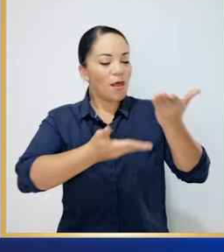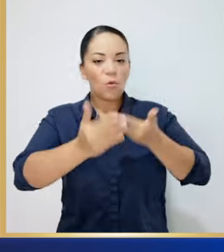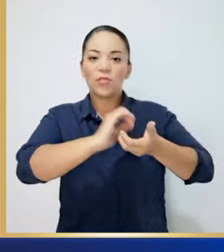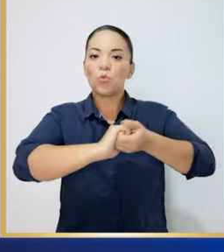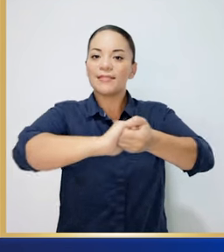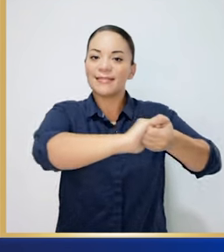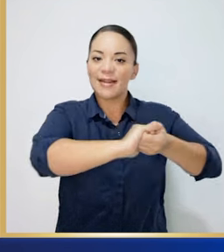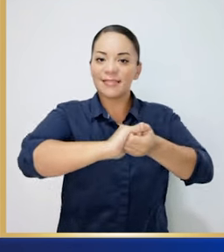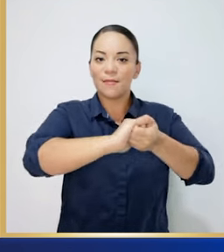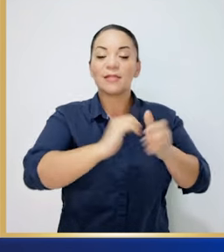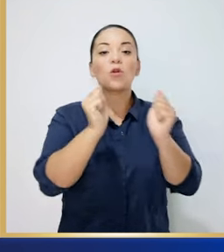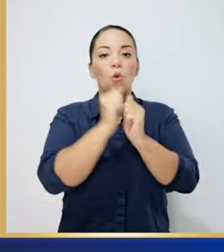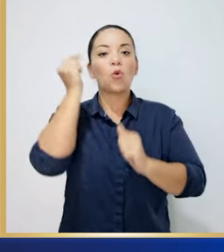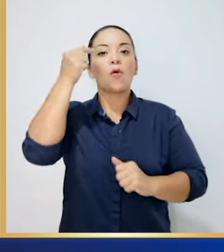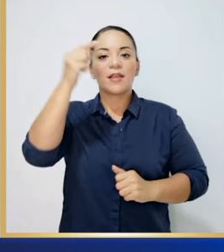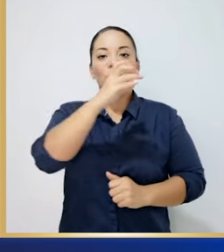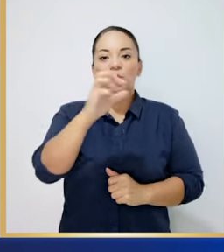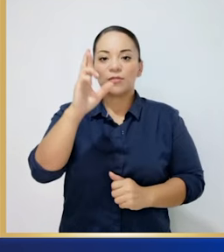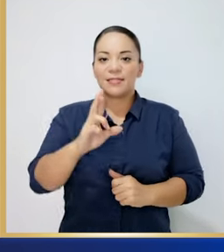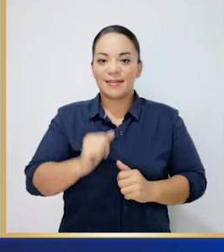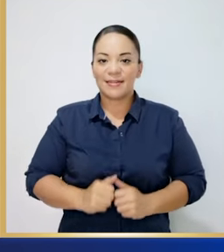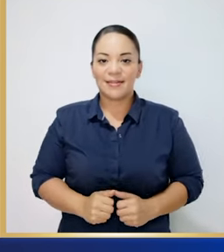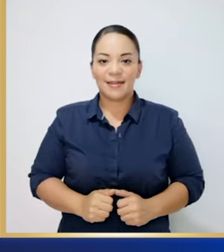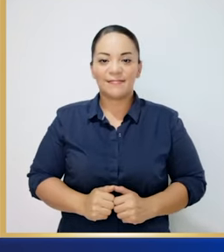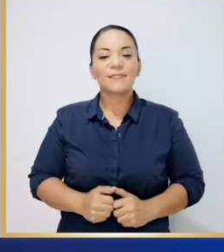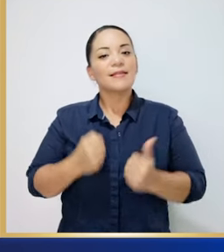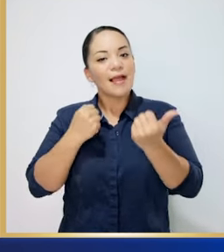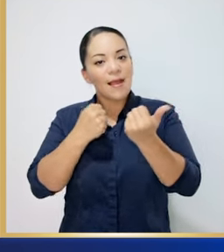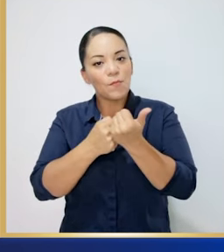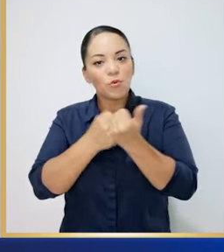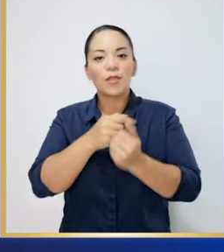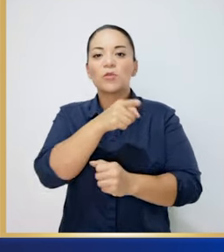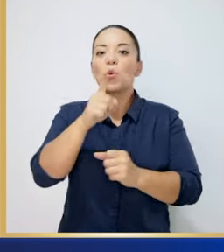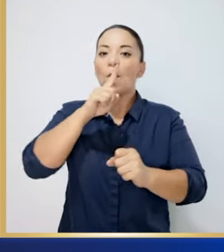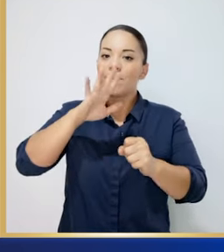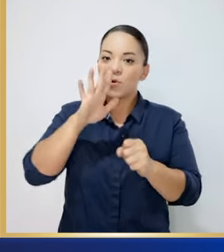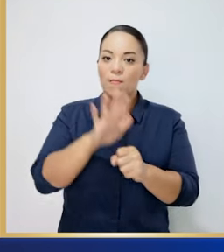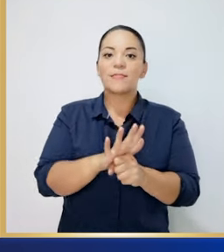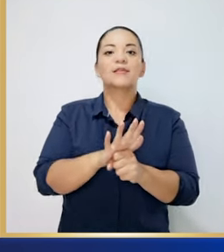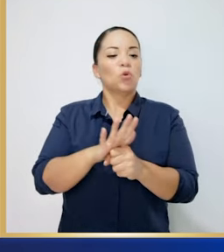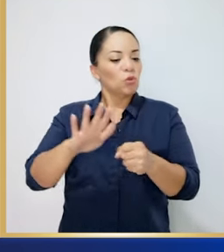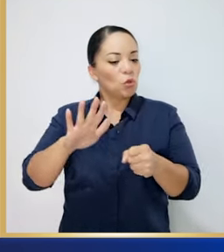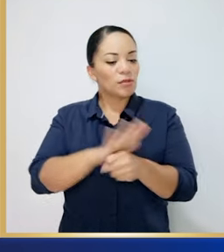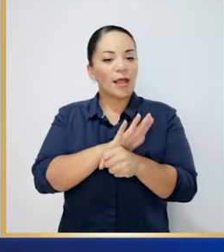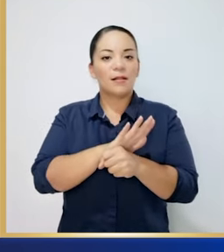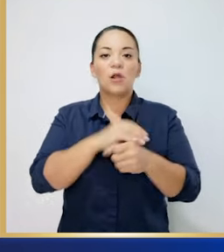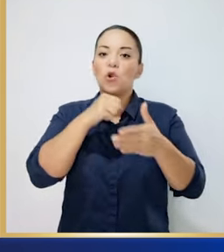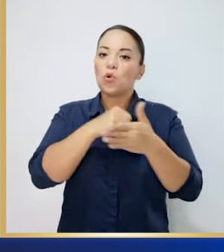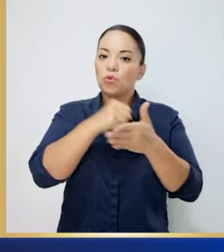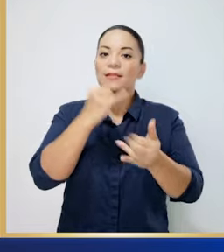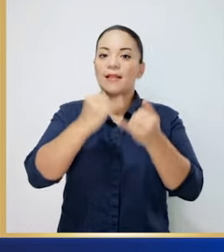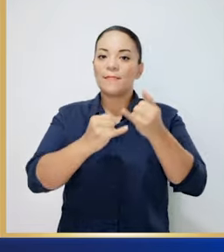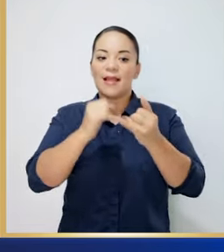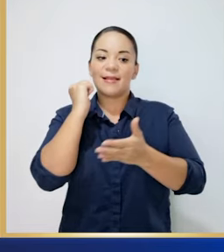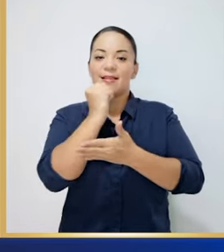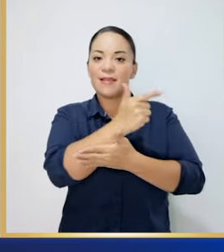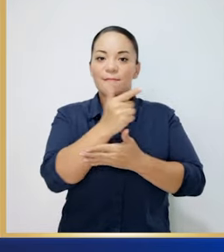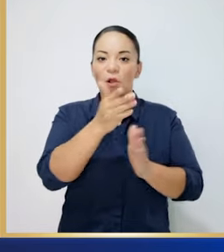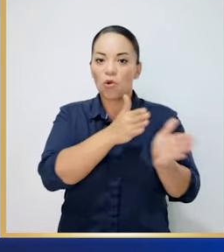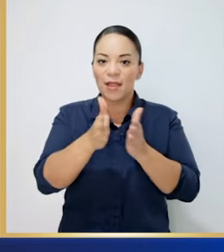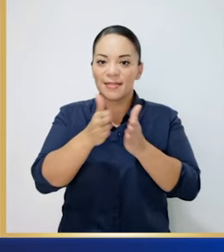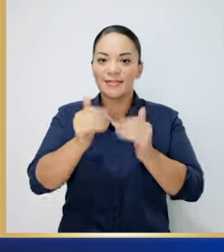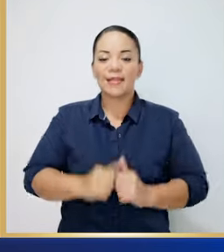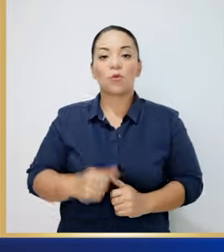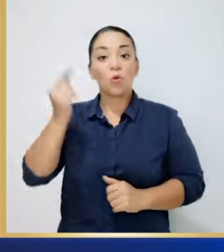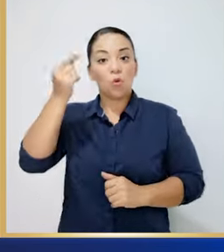Unidos está colaborando estrechamente con el gobierno de Costa Rica, apoyando su compromiso absoluto en la lucha contra el crimen